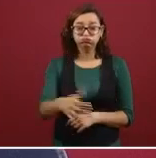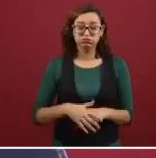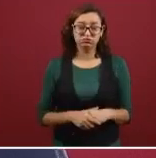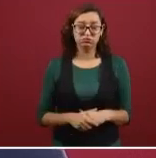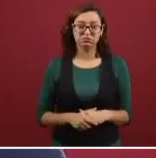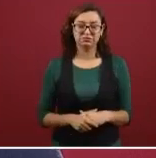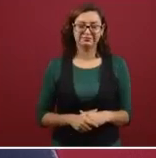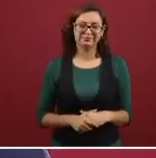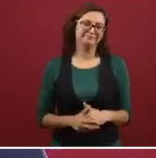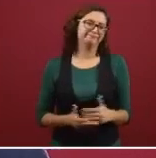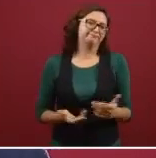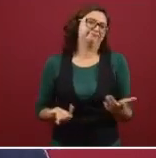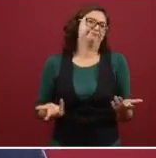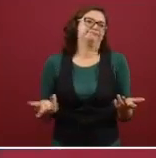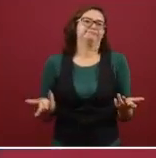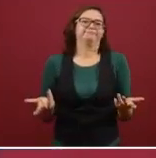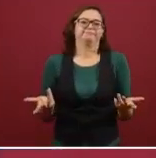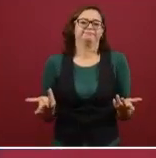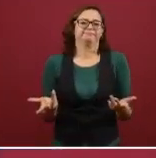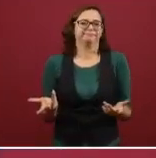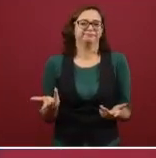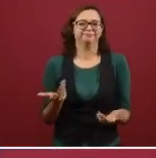Entonces, por eso están